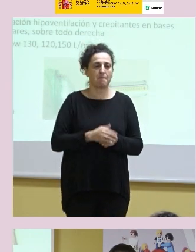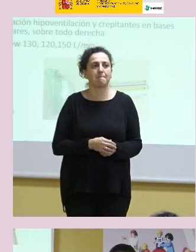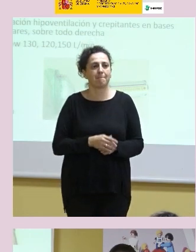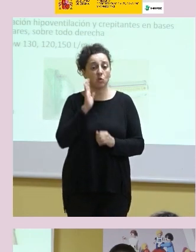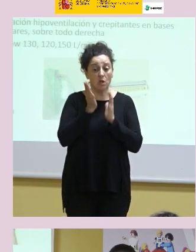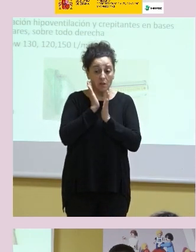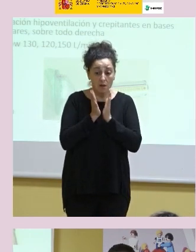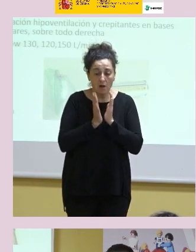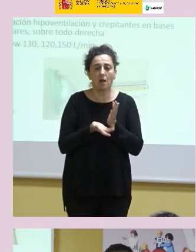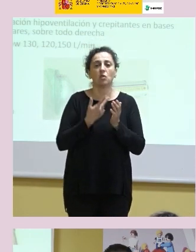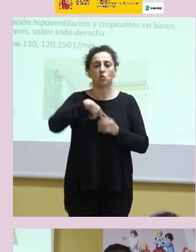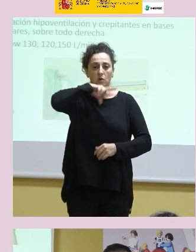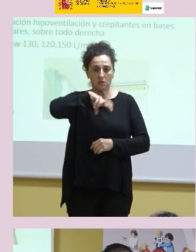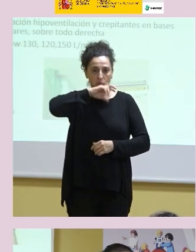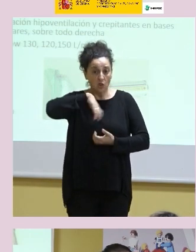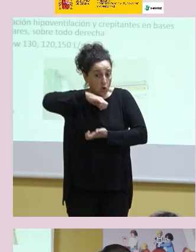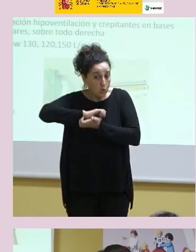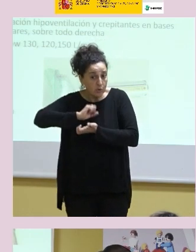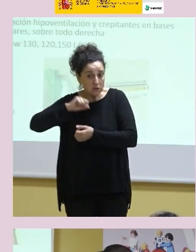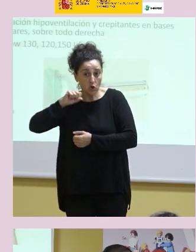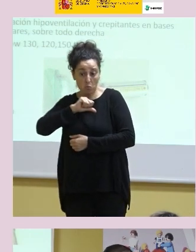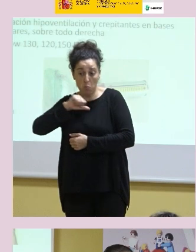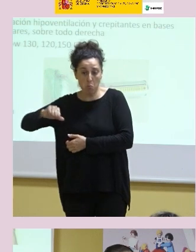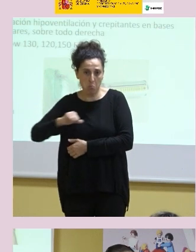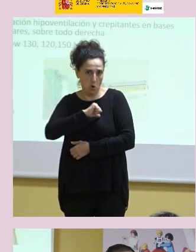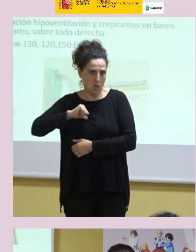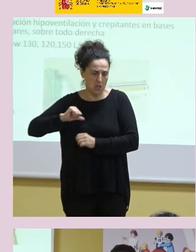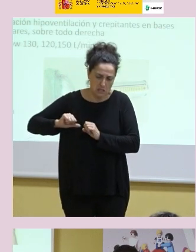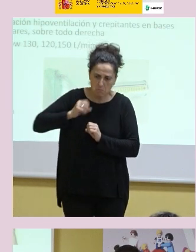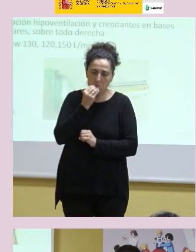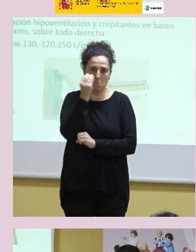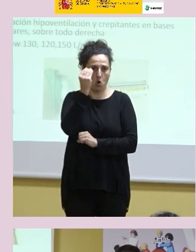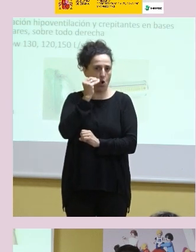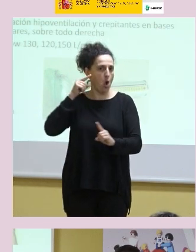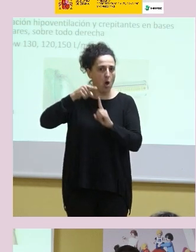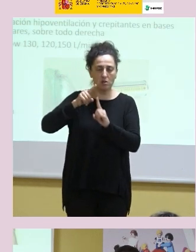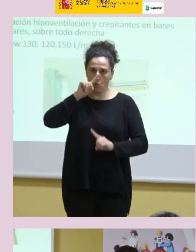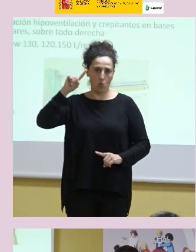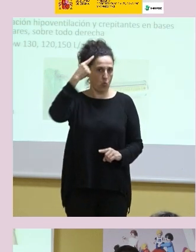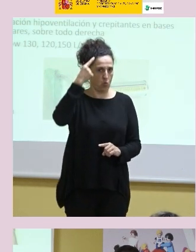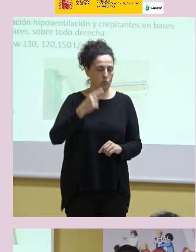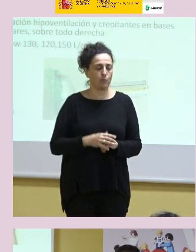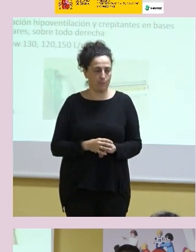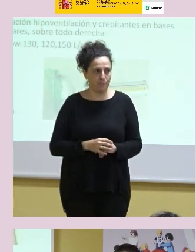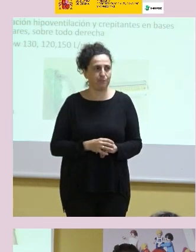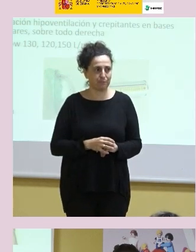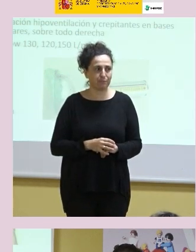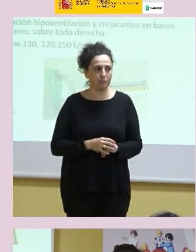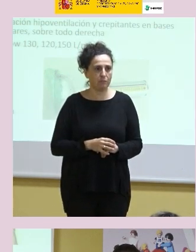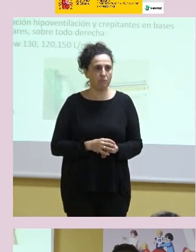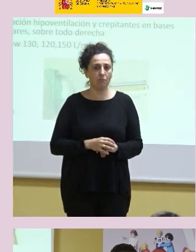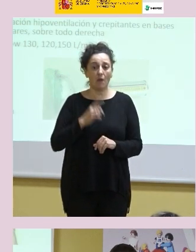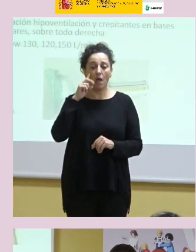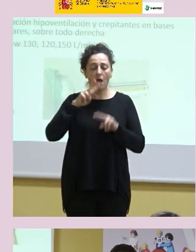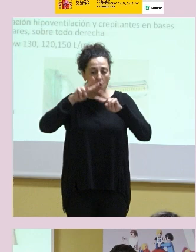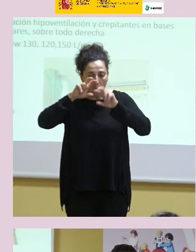entrenando la respiración sin el compresor portátil para mí era el objetivo prácticamente número 1. Veo en la